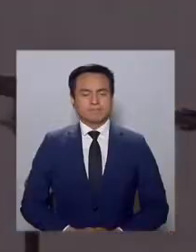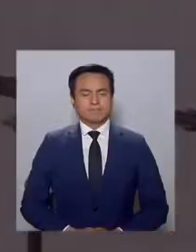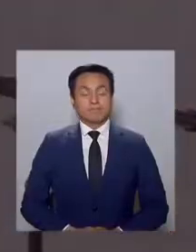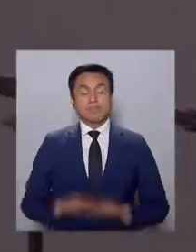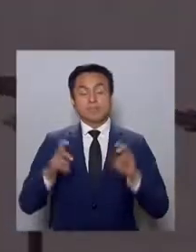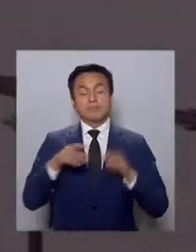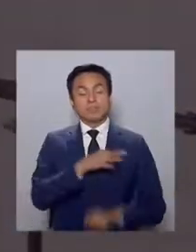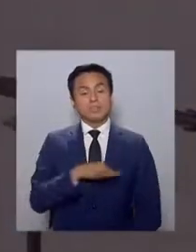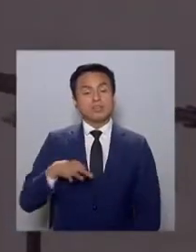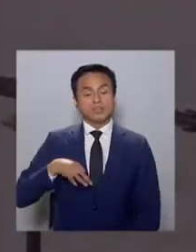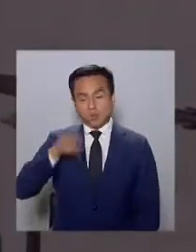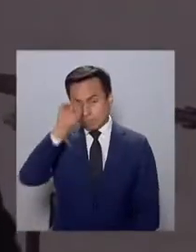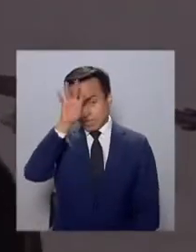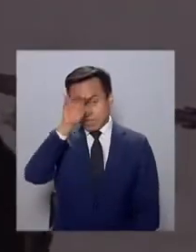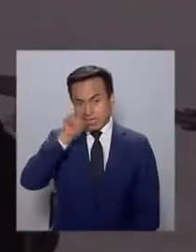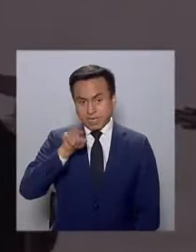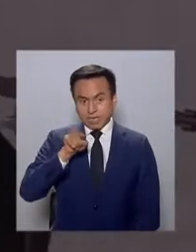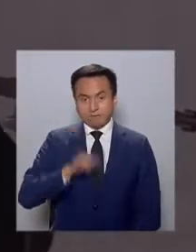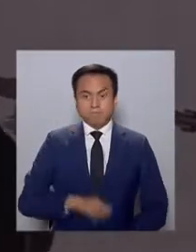En el Ministerio de Minería,